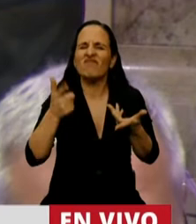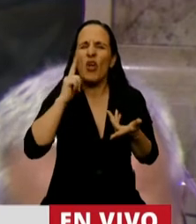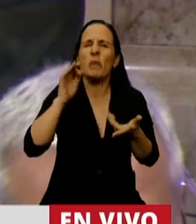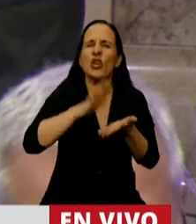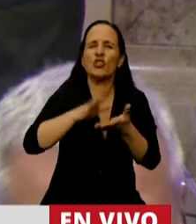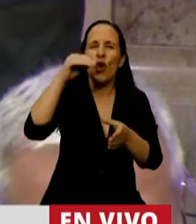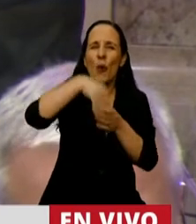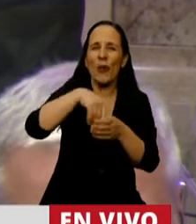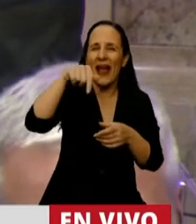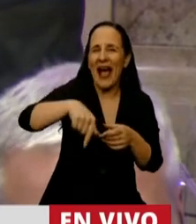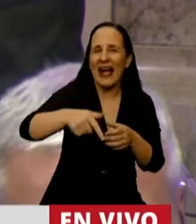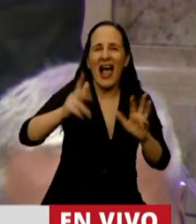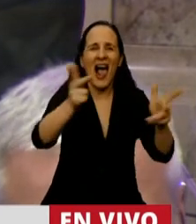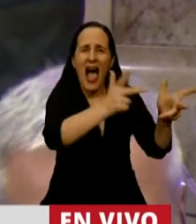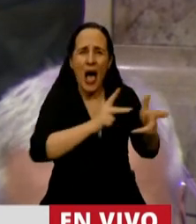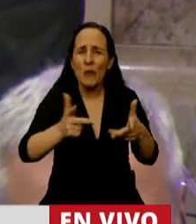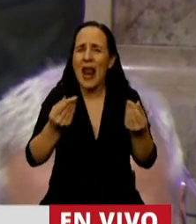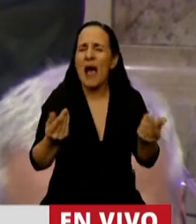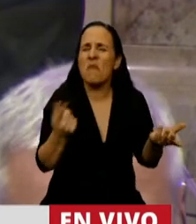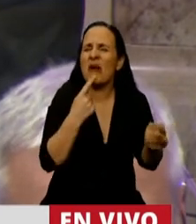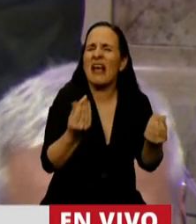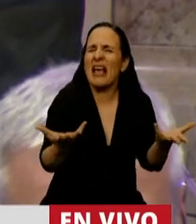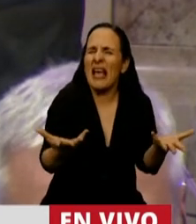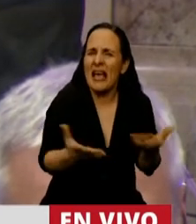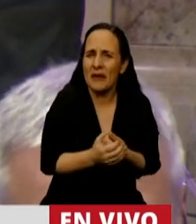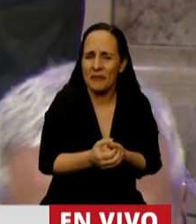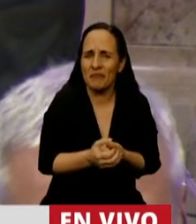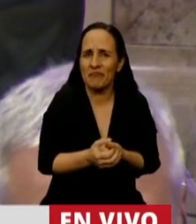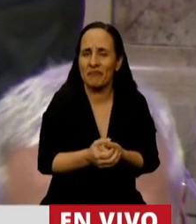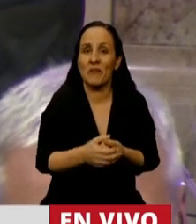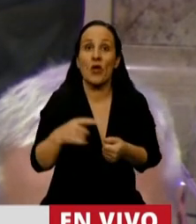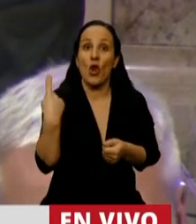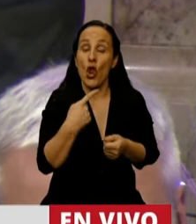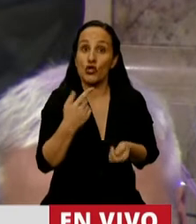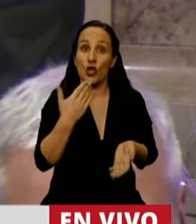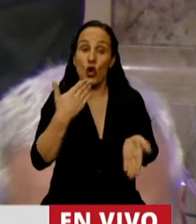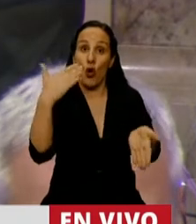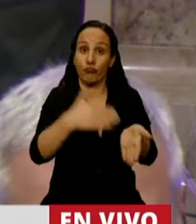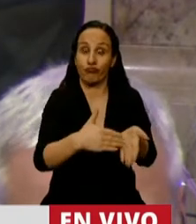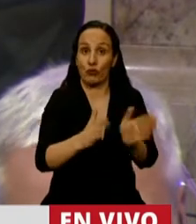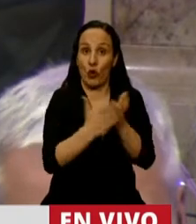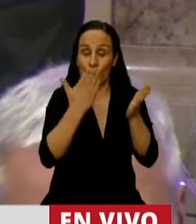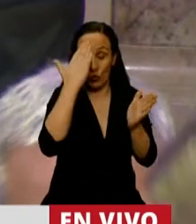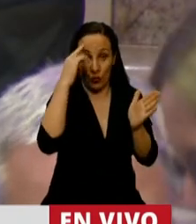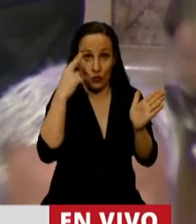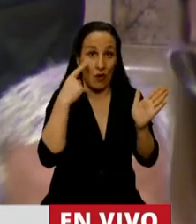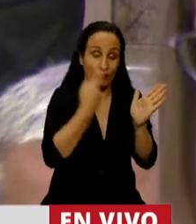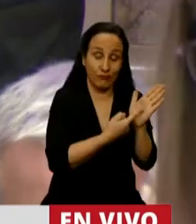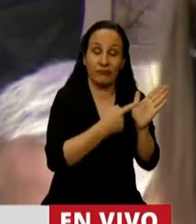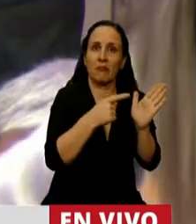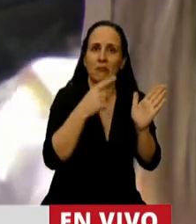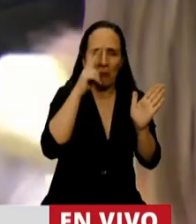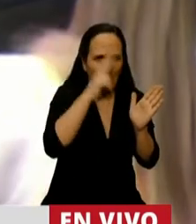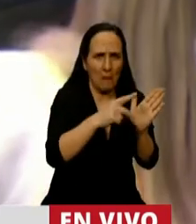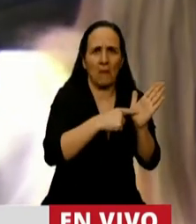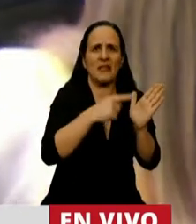de la planilla de la felicidad y todo eso? Miren, cumplimos un mandato y juramos cumplir con una Constitución que en su artículo